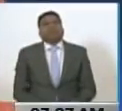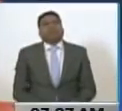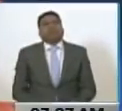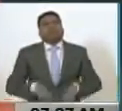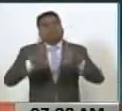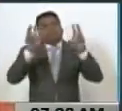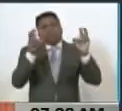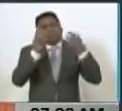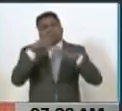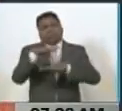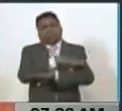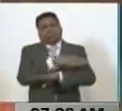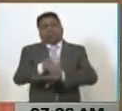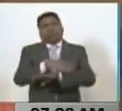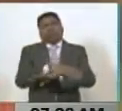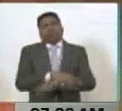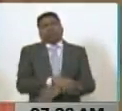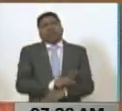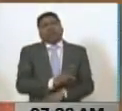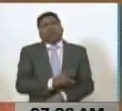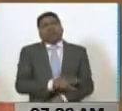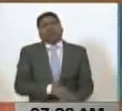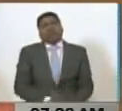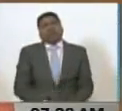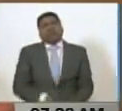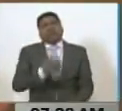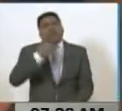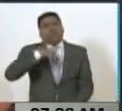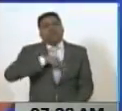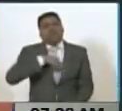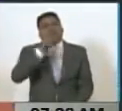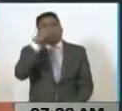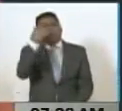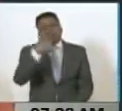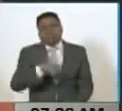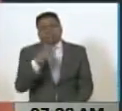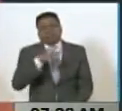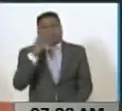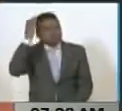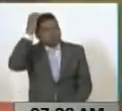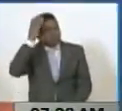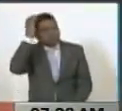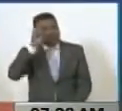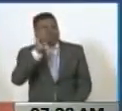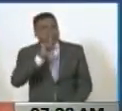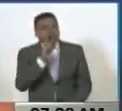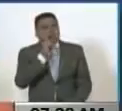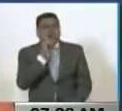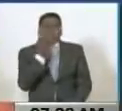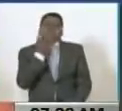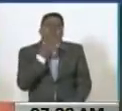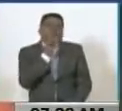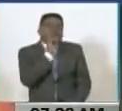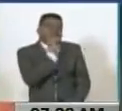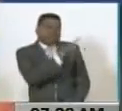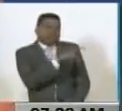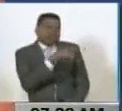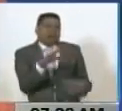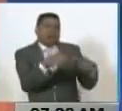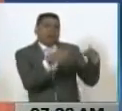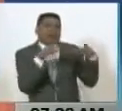es producto de nosotros como personas, al no tener conciencia de que no son cosas, que no son objetos, que no son regalos en